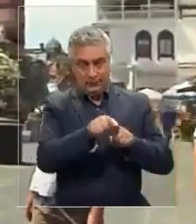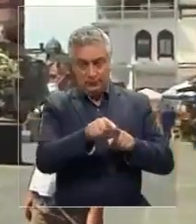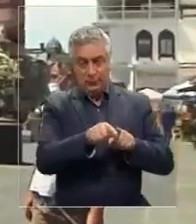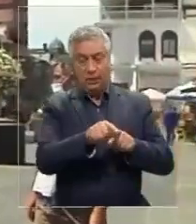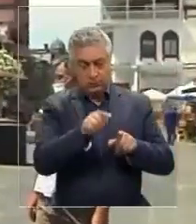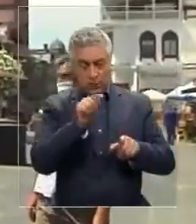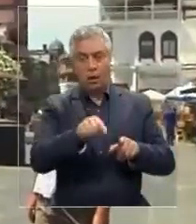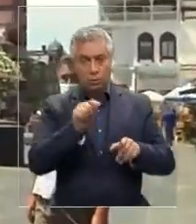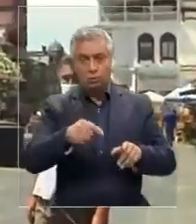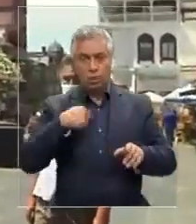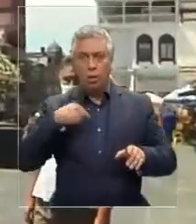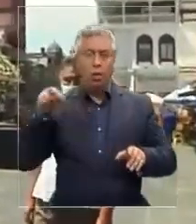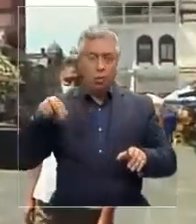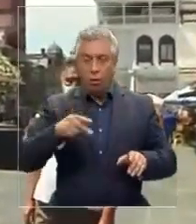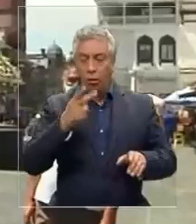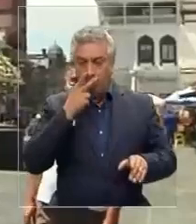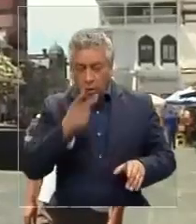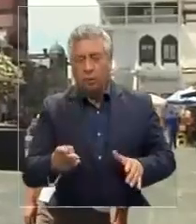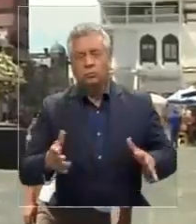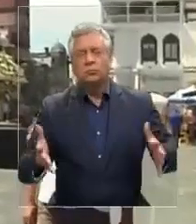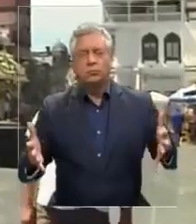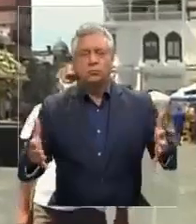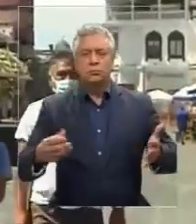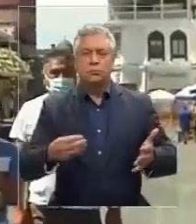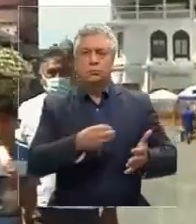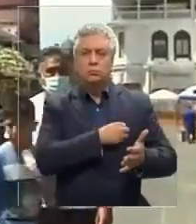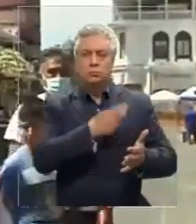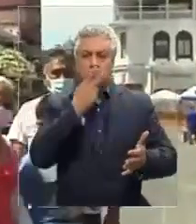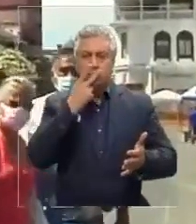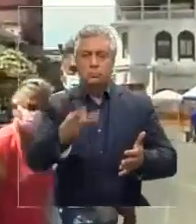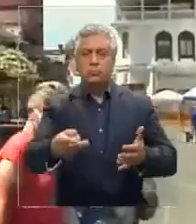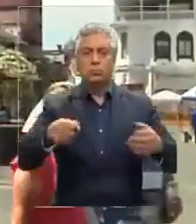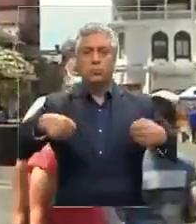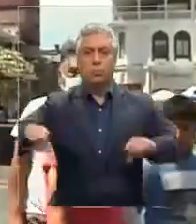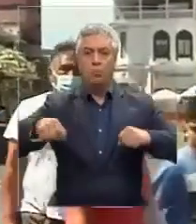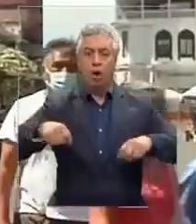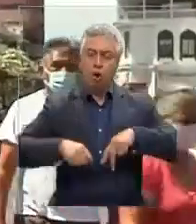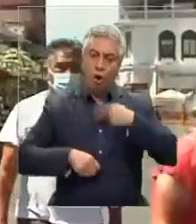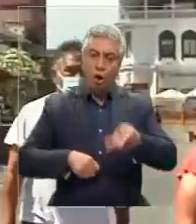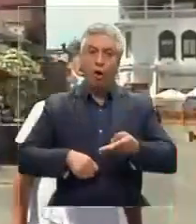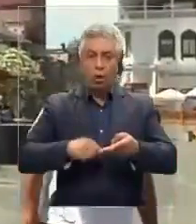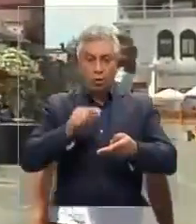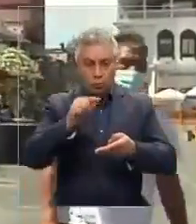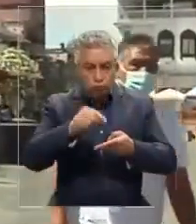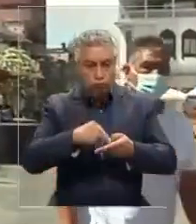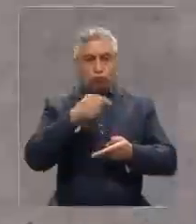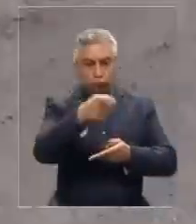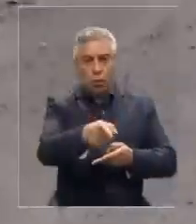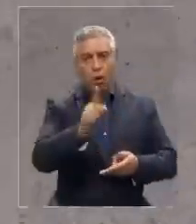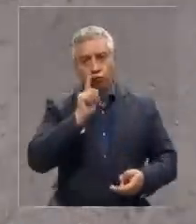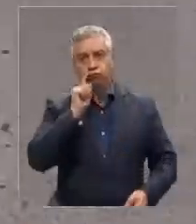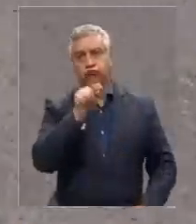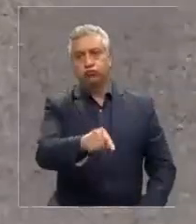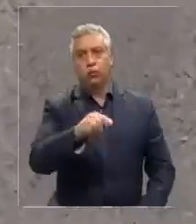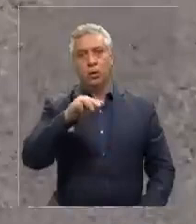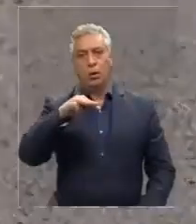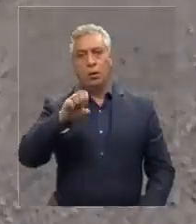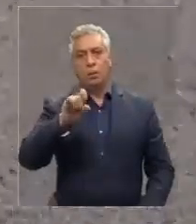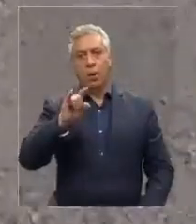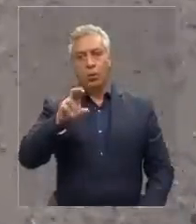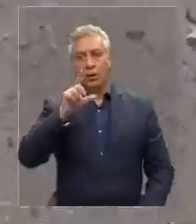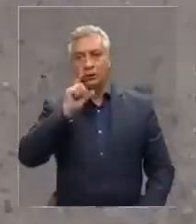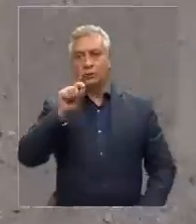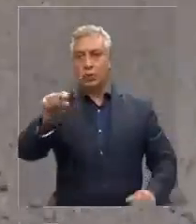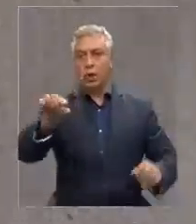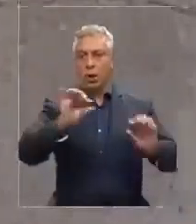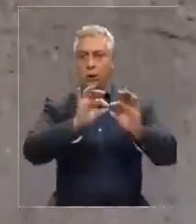en cierto tramo nos encontramos con la sorpresa de que había una moto y un poco más allá estaba Mauricio. El cable se encuentra a la altura